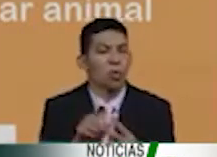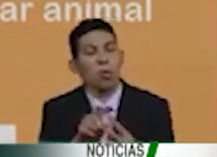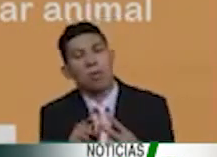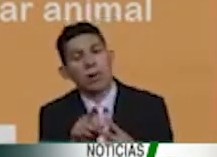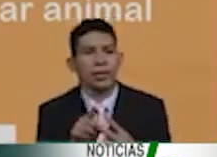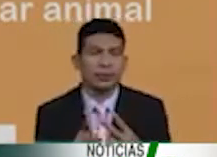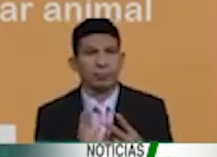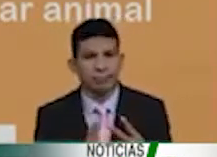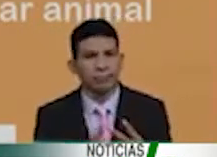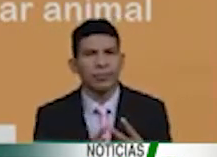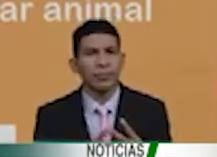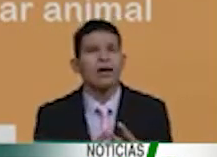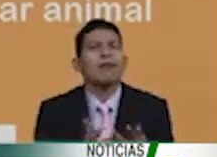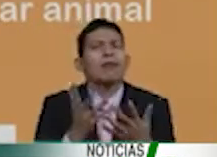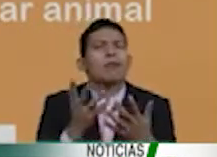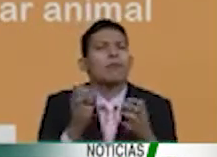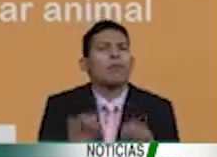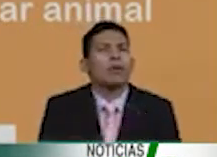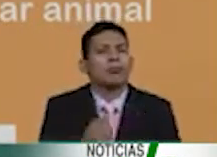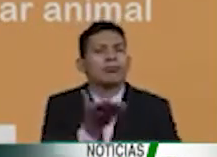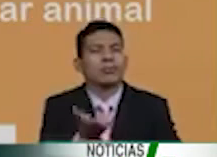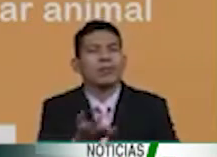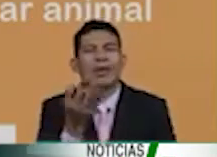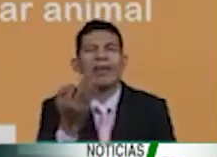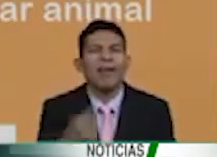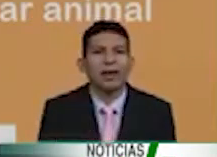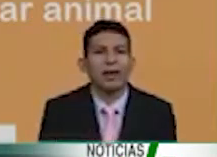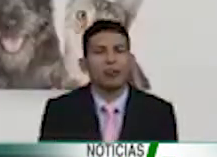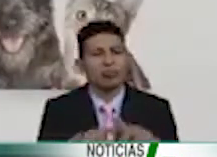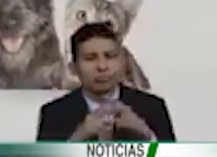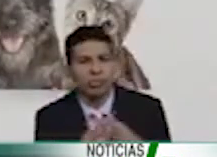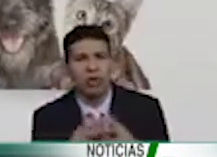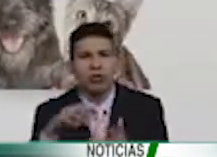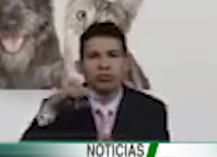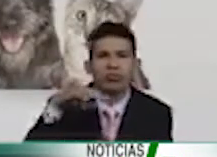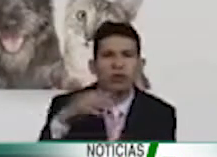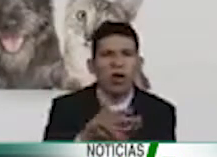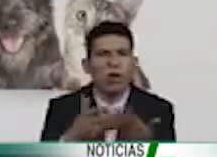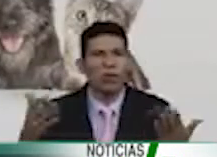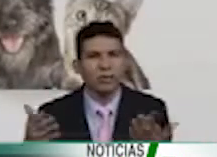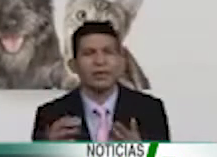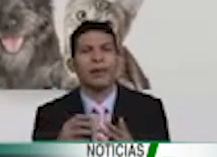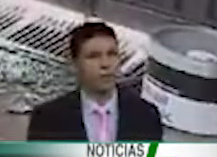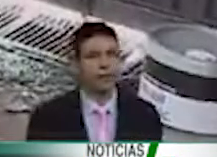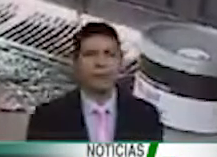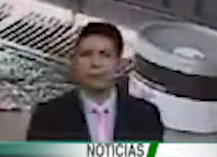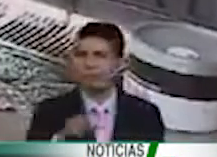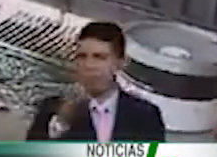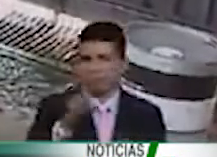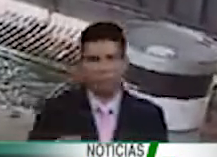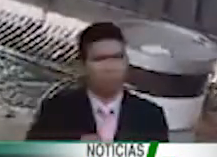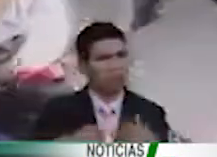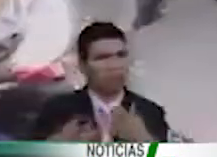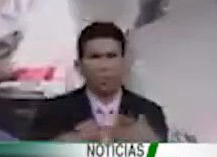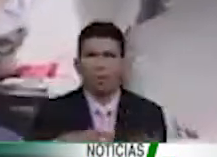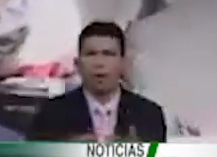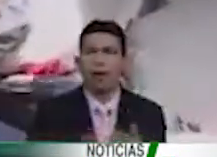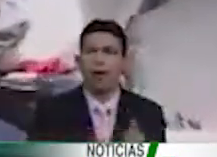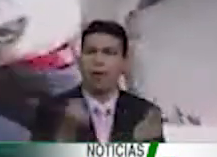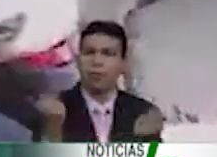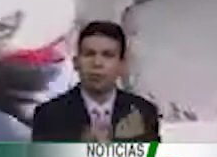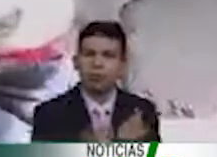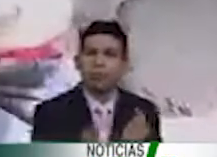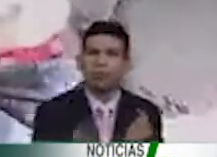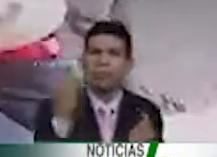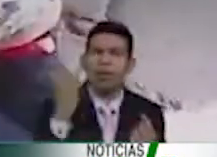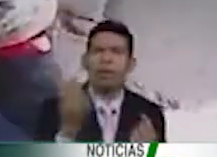categorías. ¿Qué le podemos ofrecer? Maquinaria, equipo, herramientas, materias primas e insumos. La convocatoria se abrió el pasado